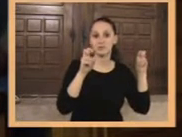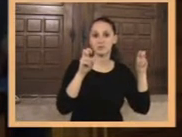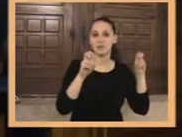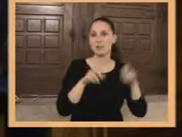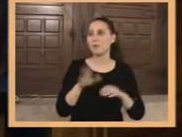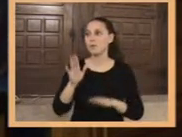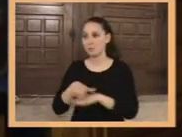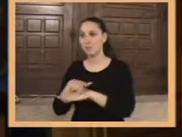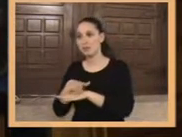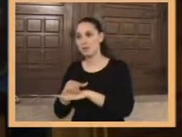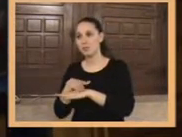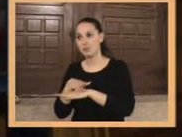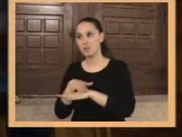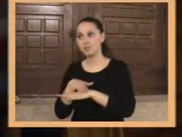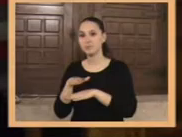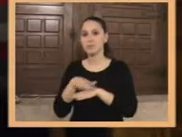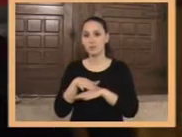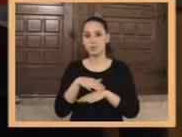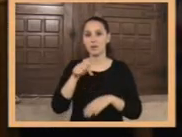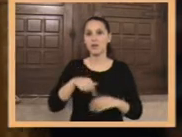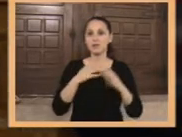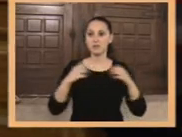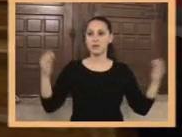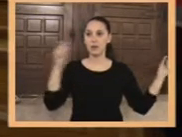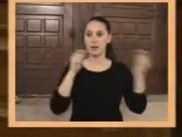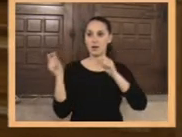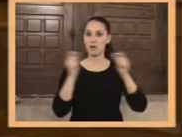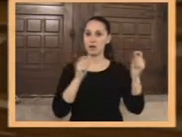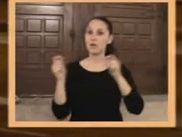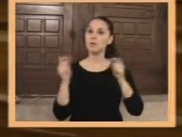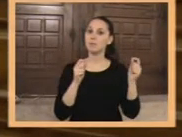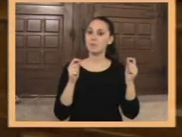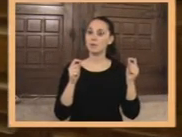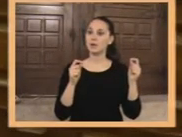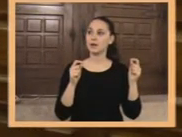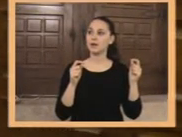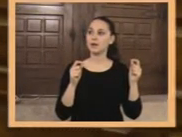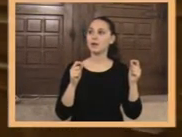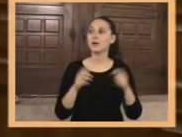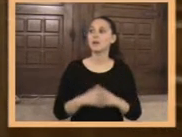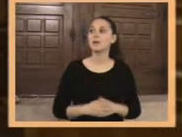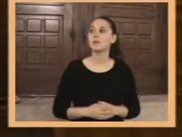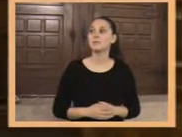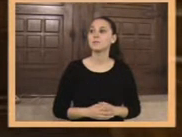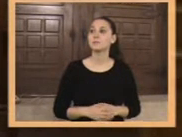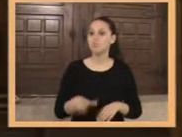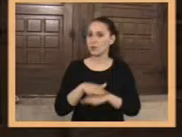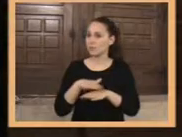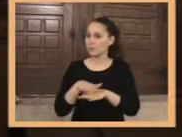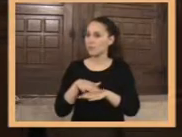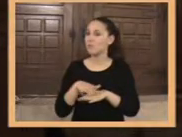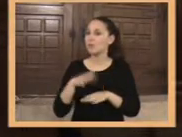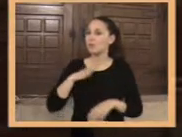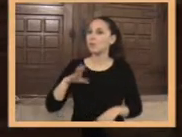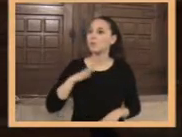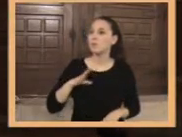No, no lo digo por eso. Lo digo porque en este pleno históricamente pues ha habido un tratamiento a los señores concejales que nosotros utilizamos. Entonces les ruego, por favor, que se